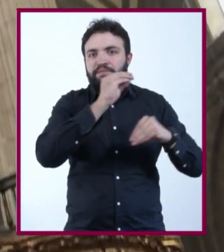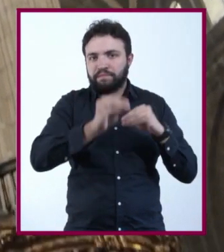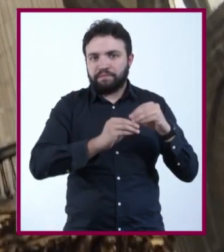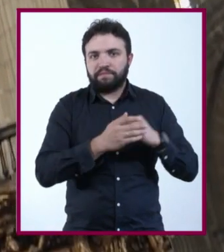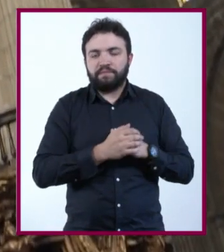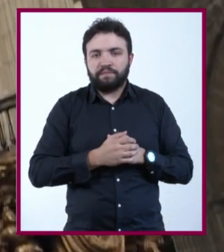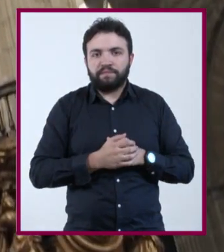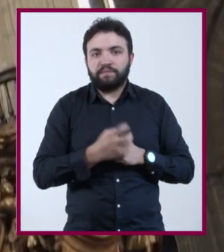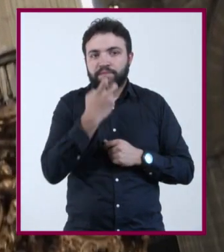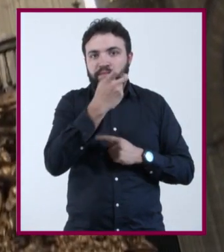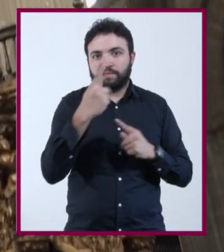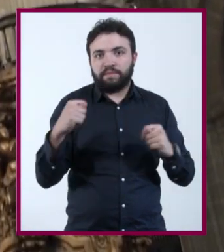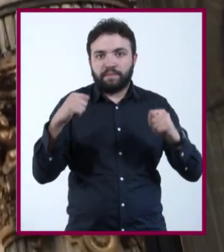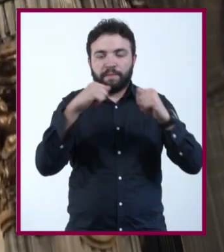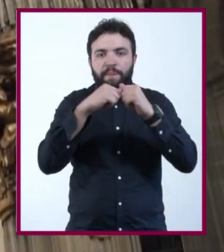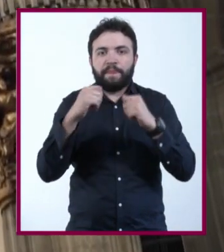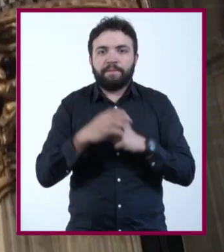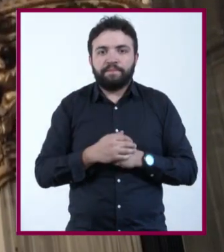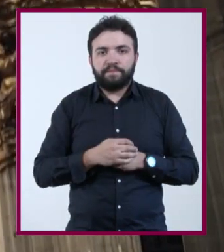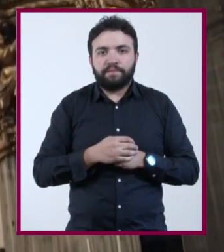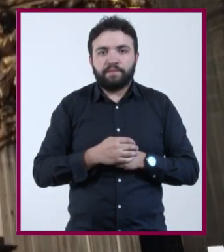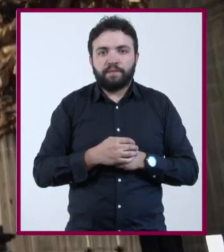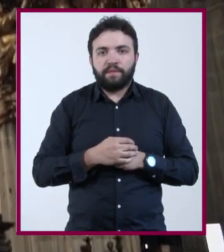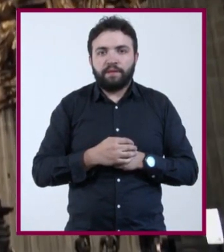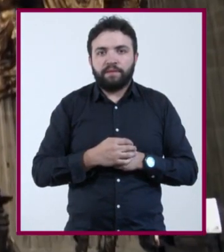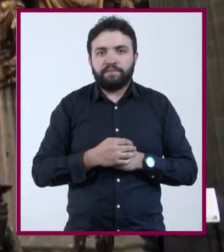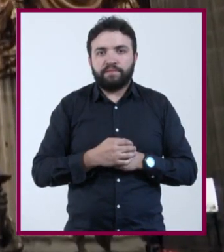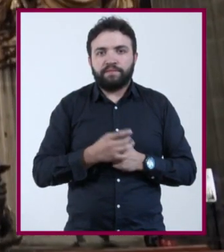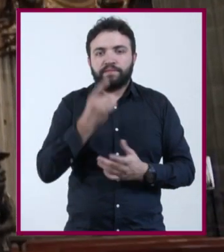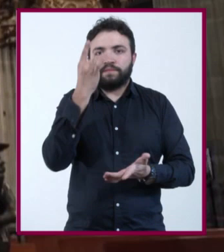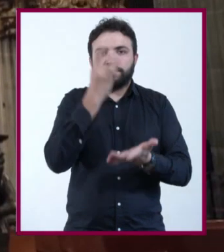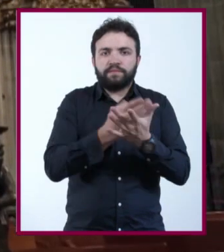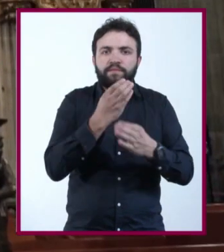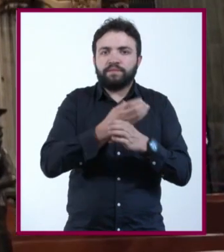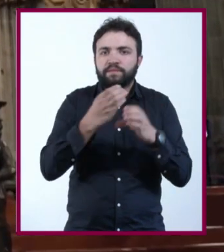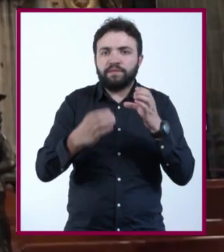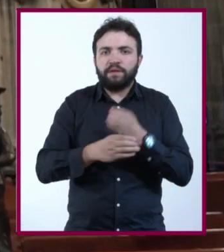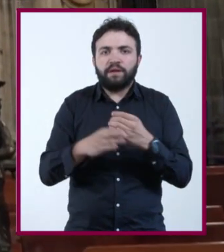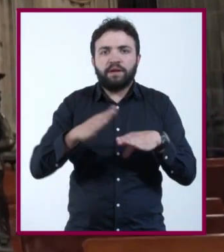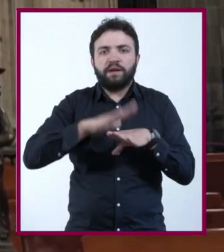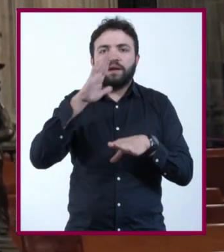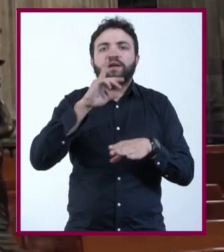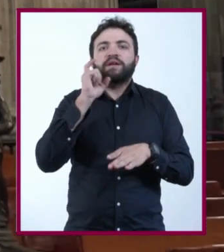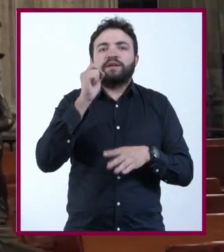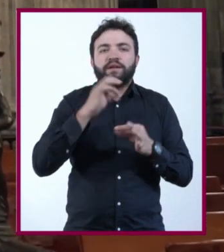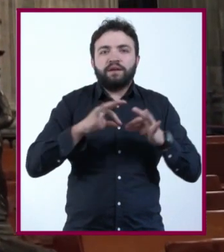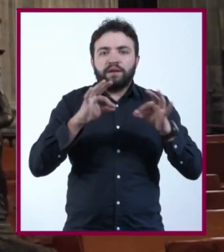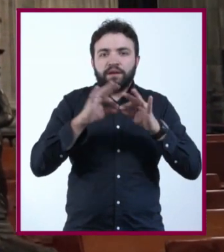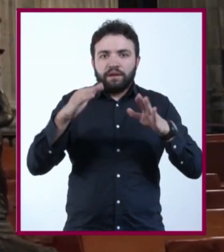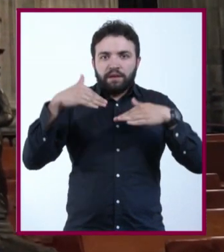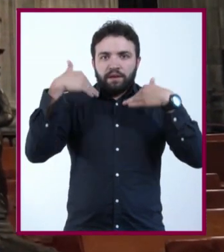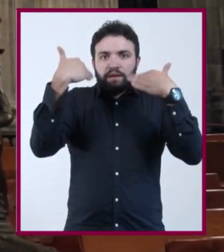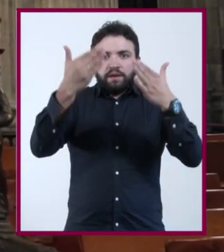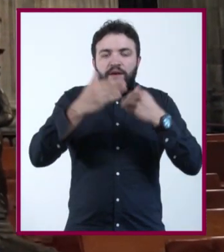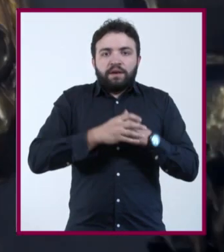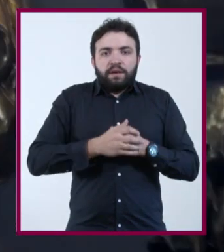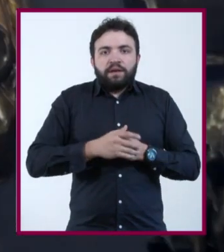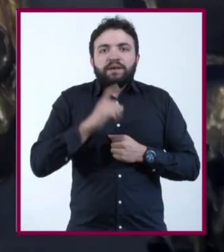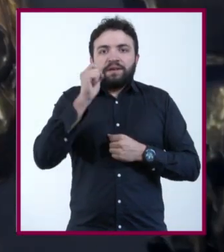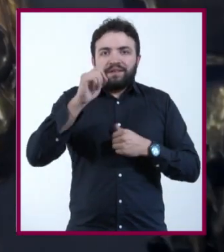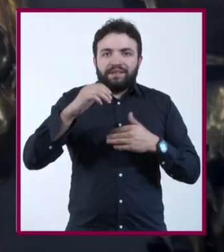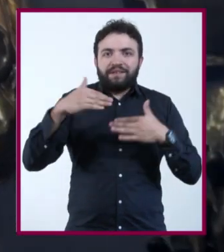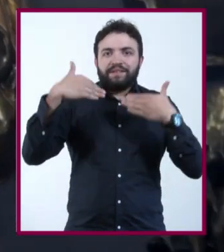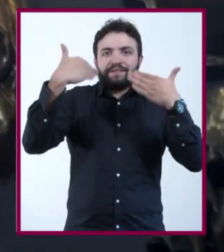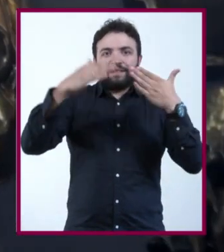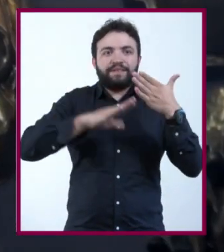manos improntas este templo. Una de estas improntas es el exterior.